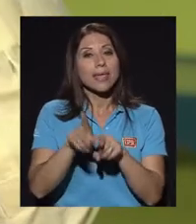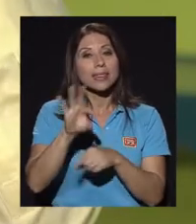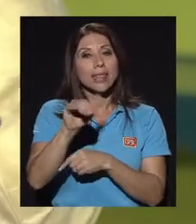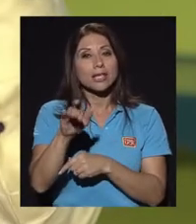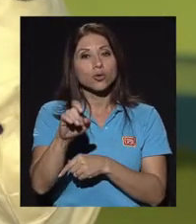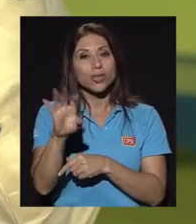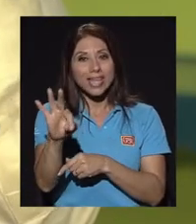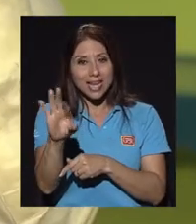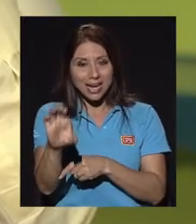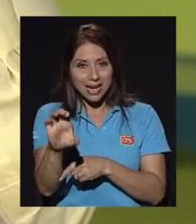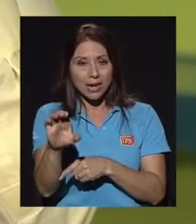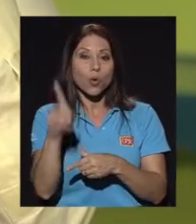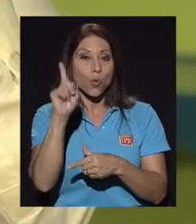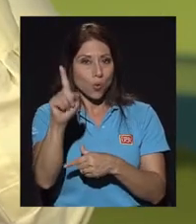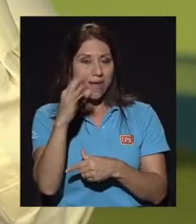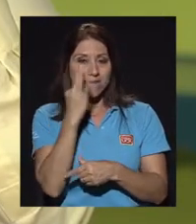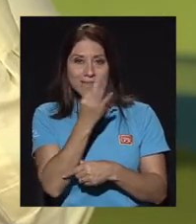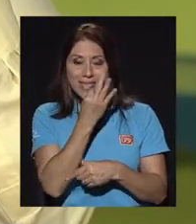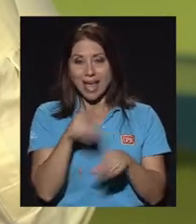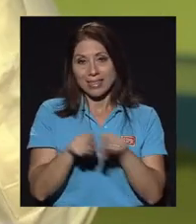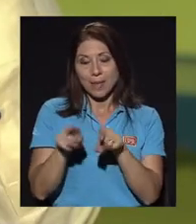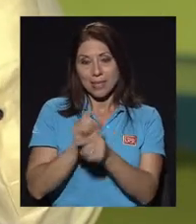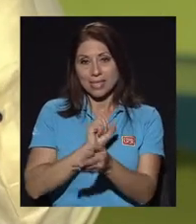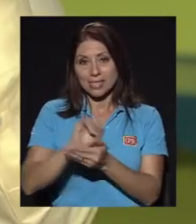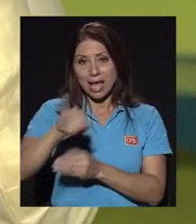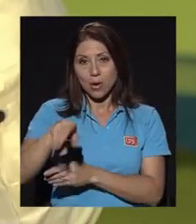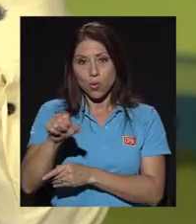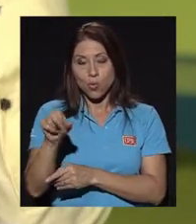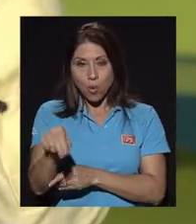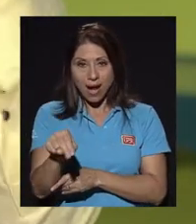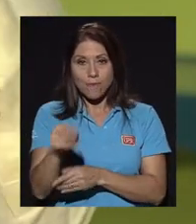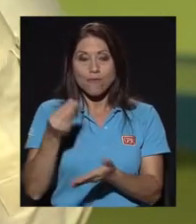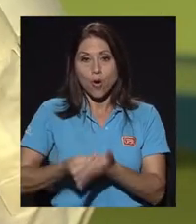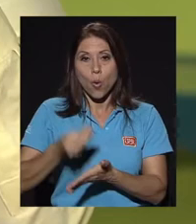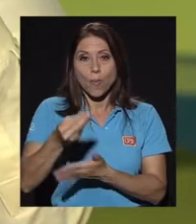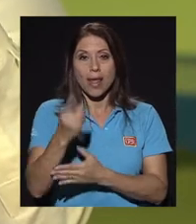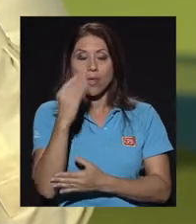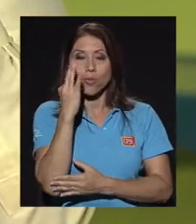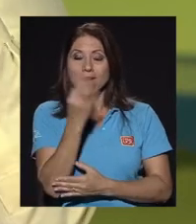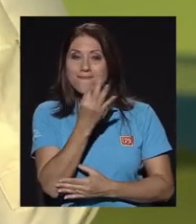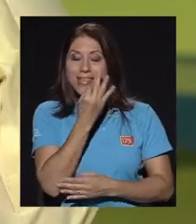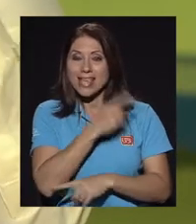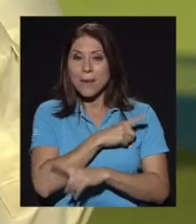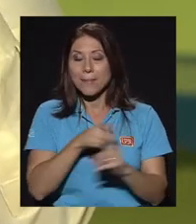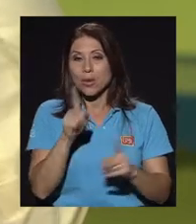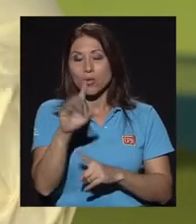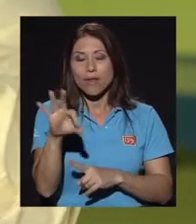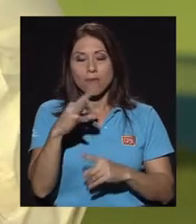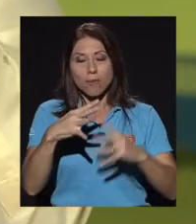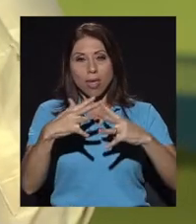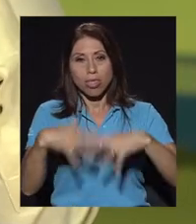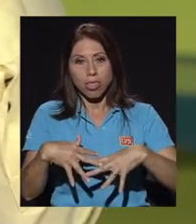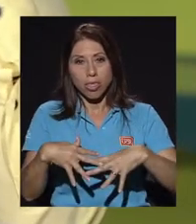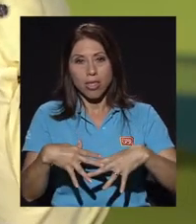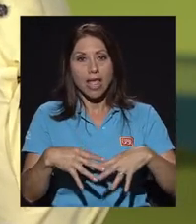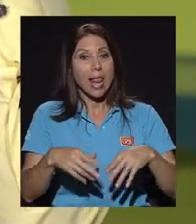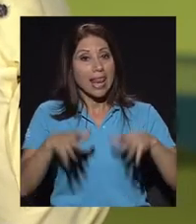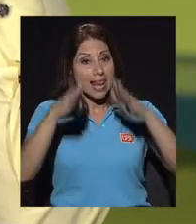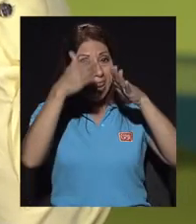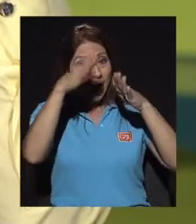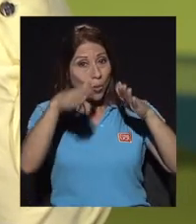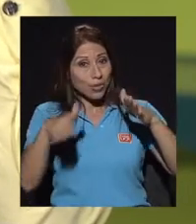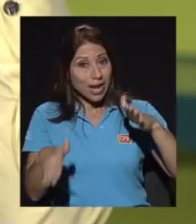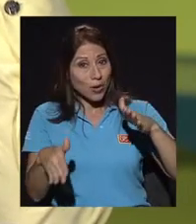Tayutic, hay una finca en San Juan que fue comprada de manera infructuosa. La Contraloría le indicó a una de las